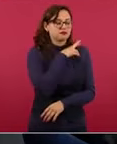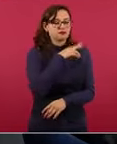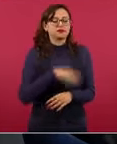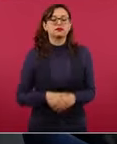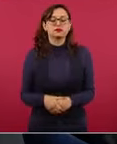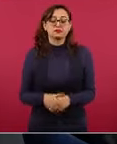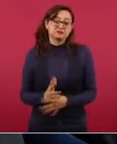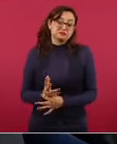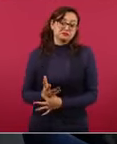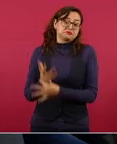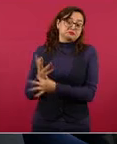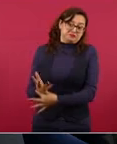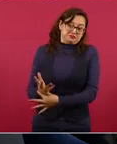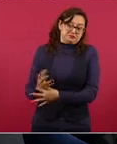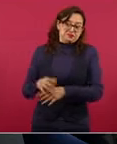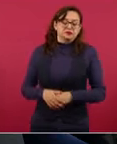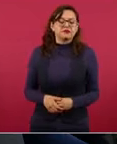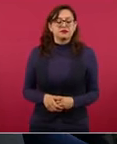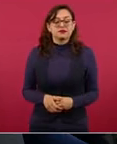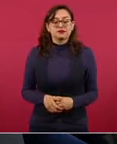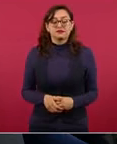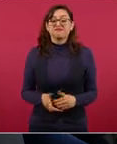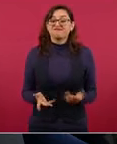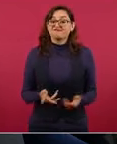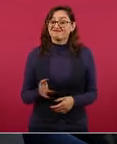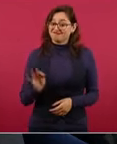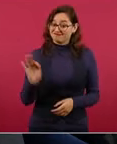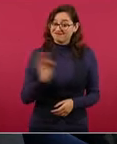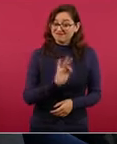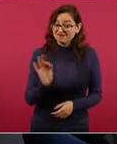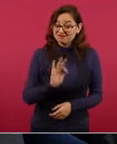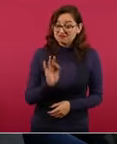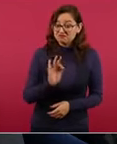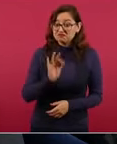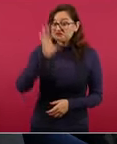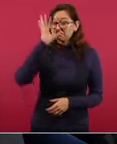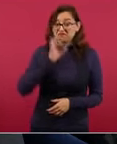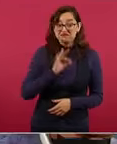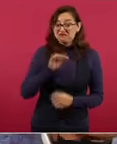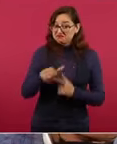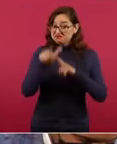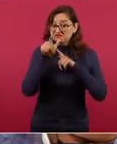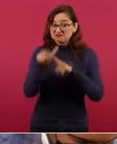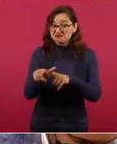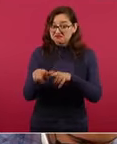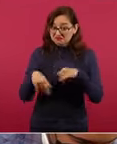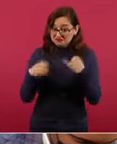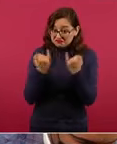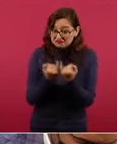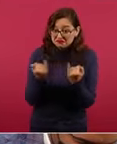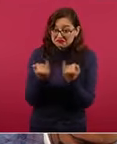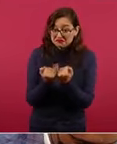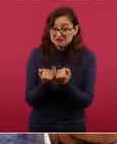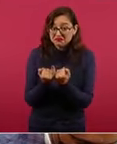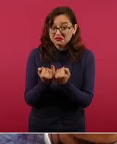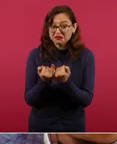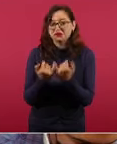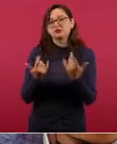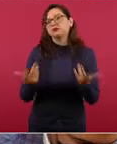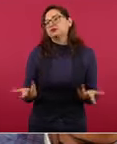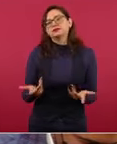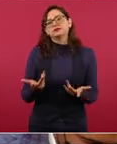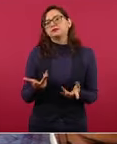caso también advierten de que no éste se diera este cambio pues este es los